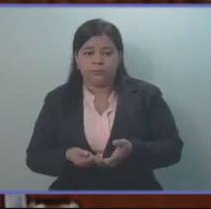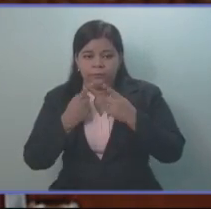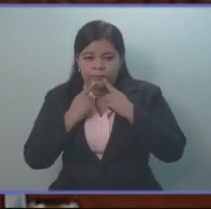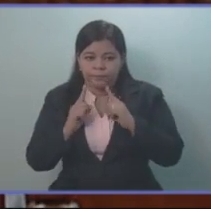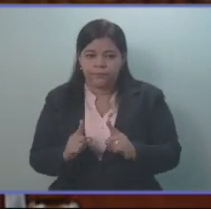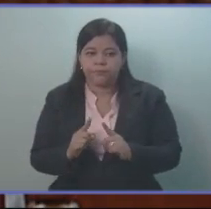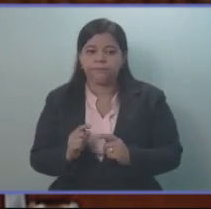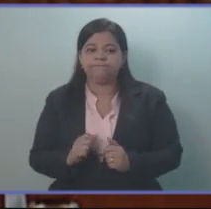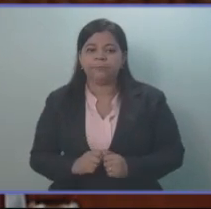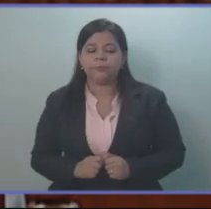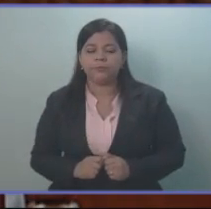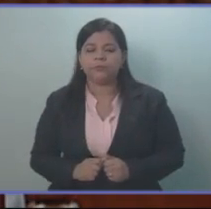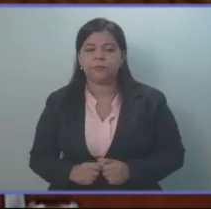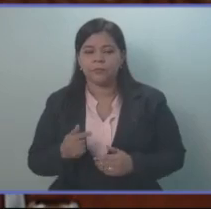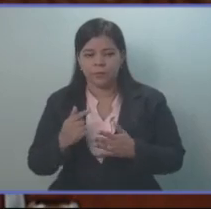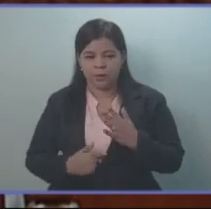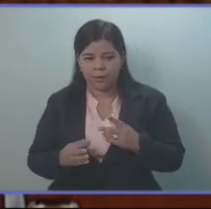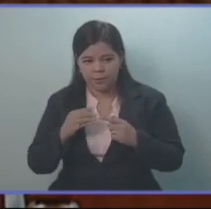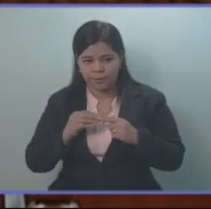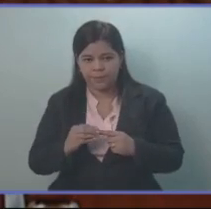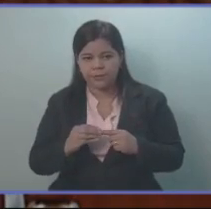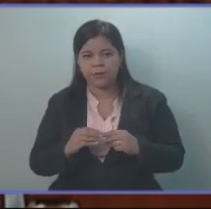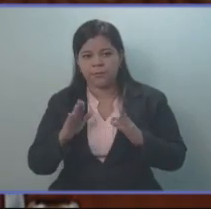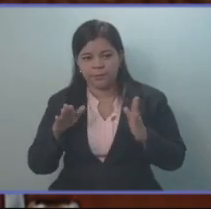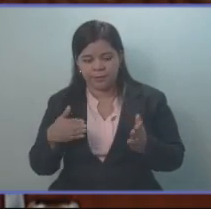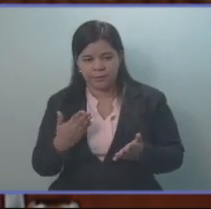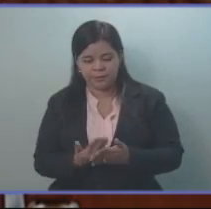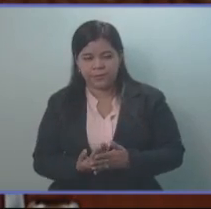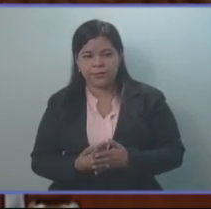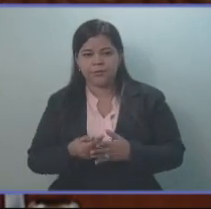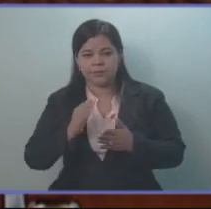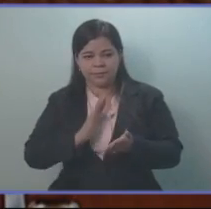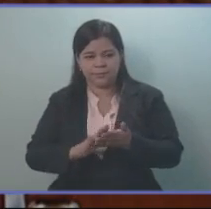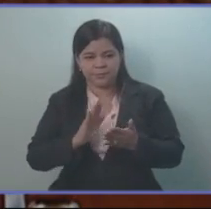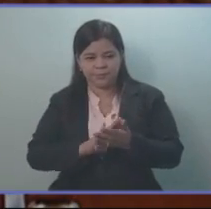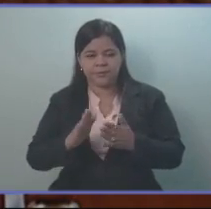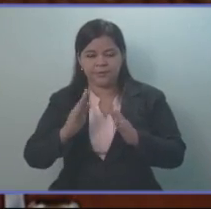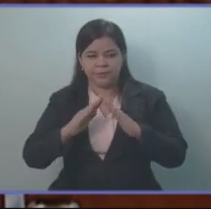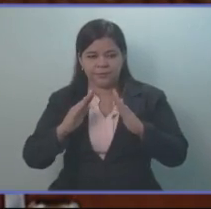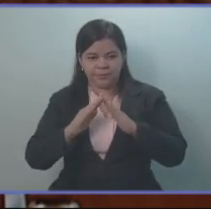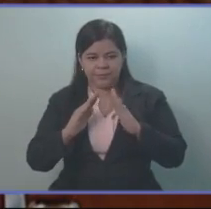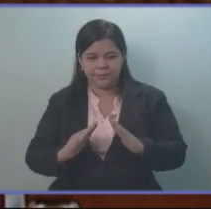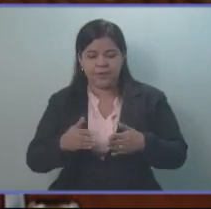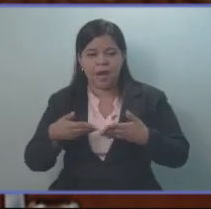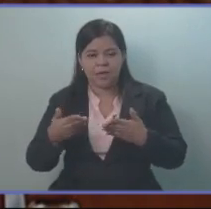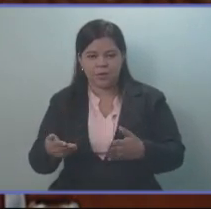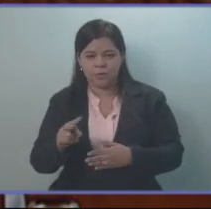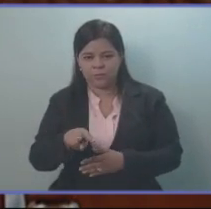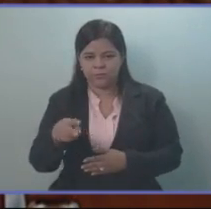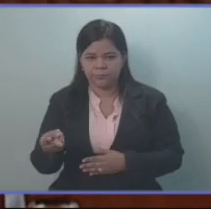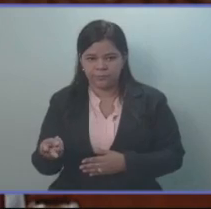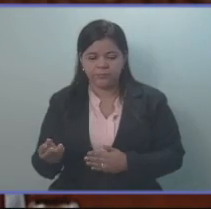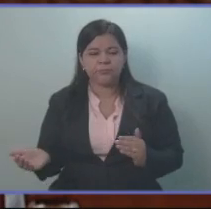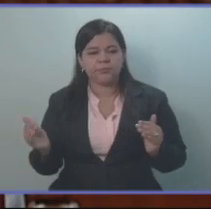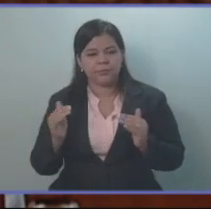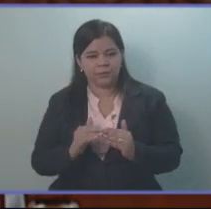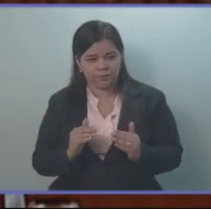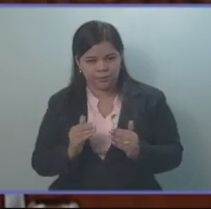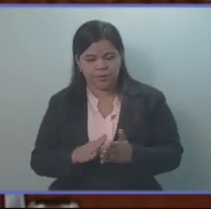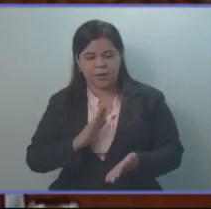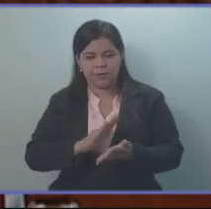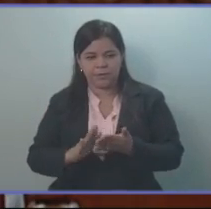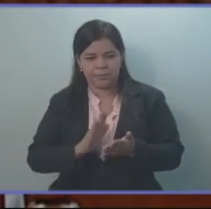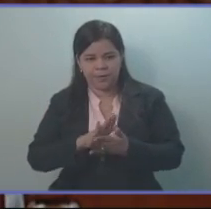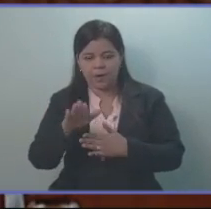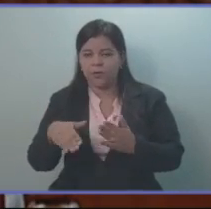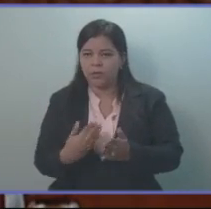la siguiente: Ley especial para el subsidio y financiamiento de las cooperativas de vivienda por ayuda mutua y para la transferencia de